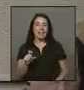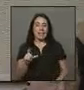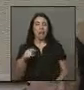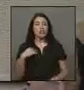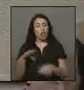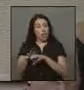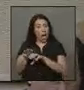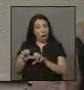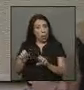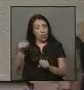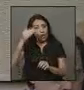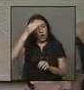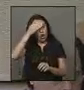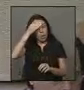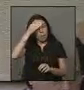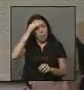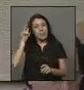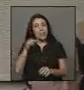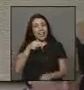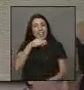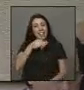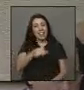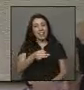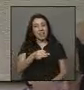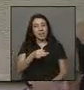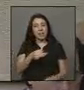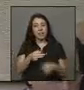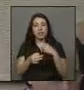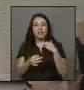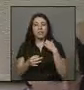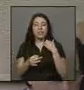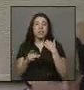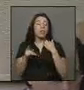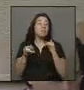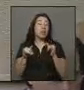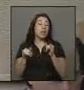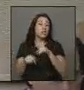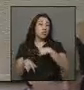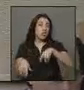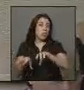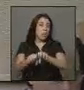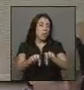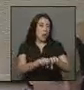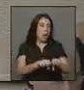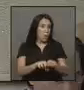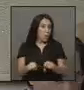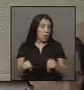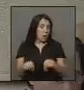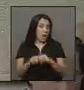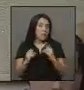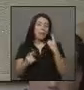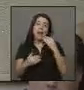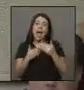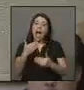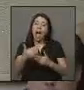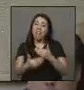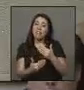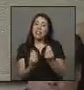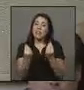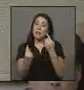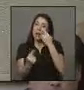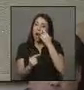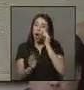la preocupación que creo que es bastante, o es unánime en esta corporación en términos de poder avanzar de forma suficiente,